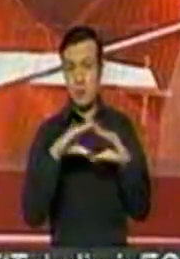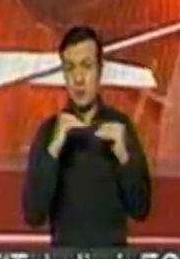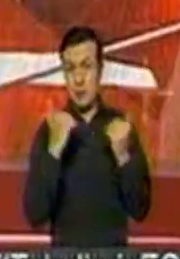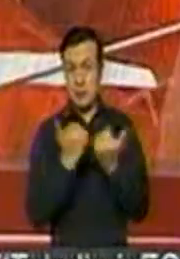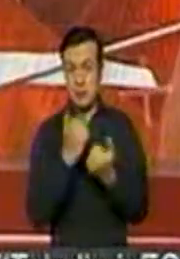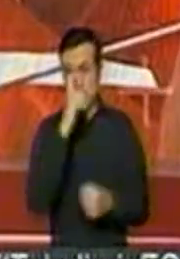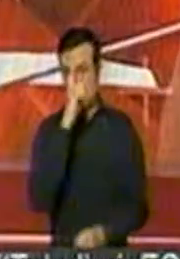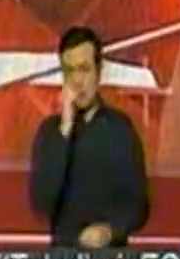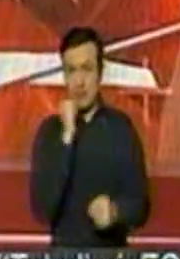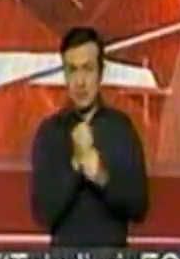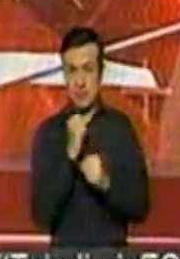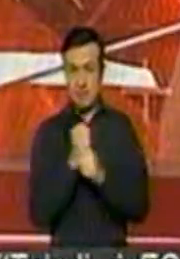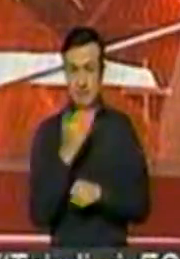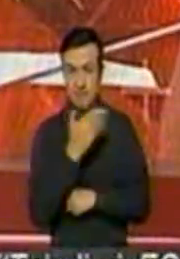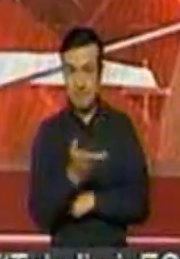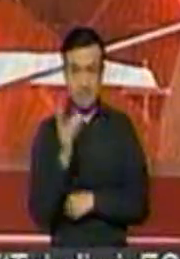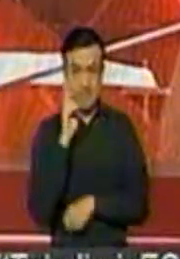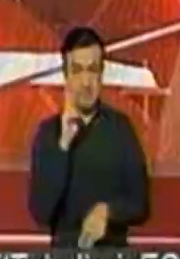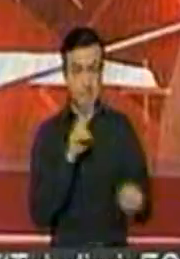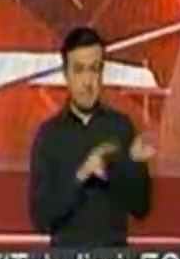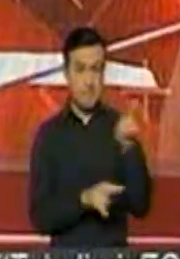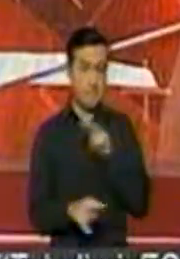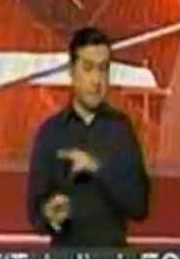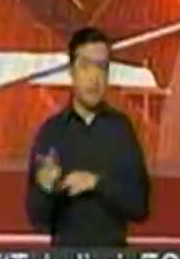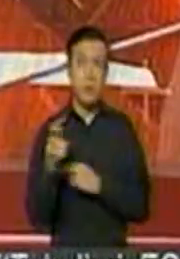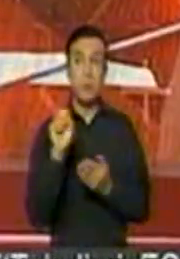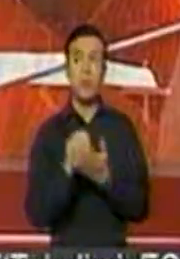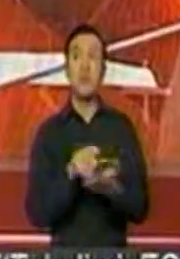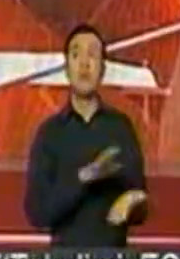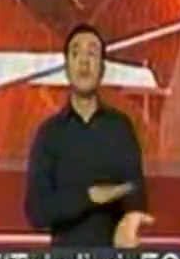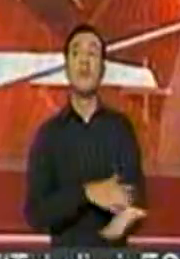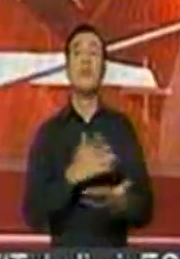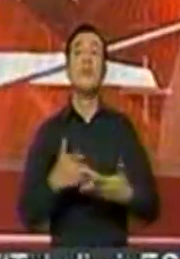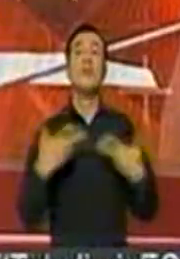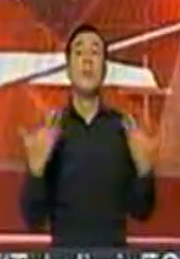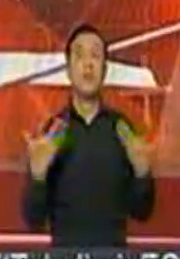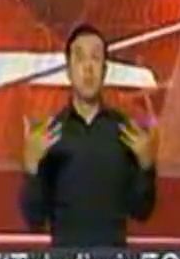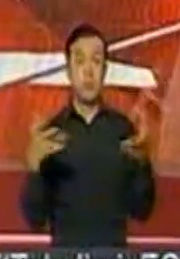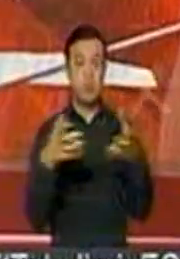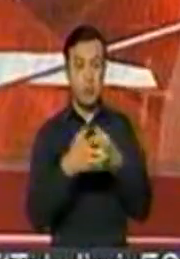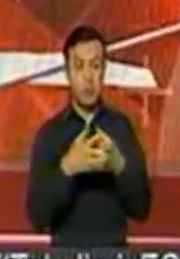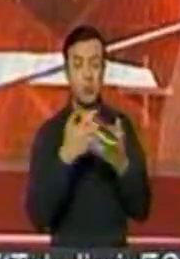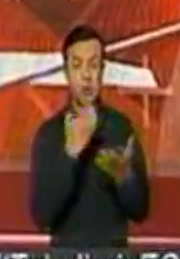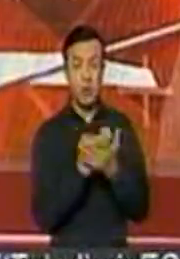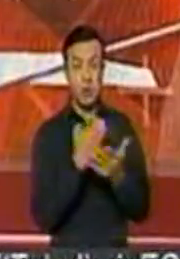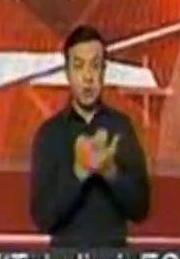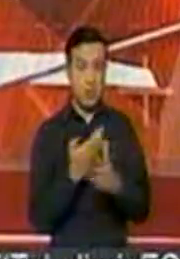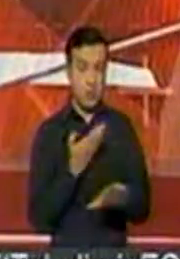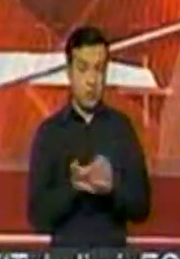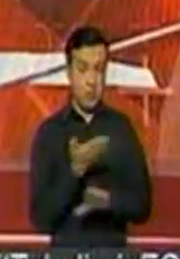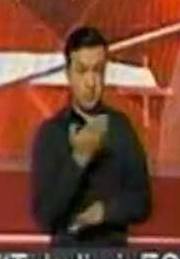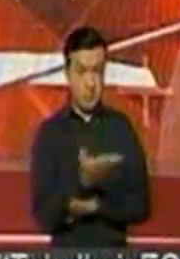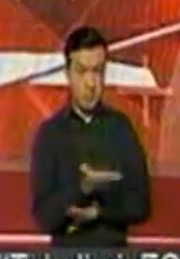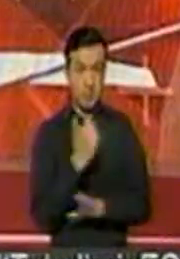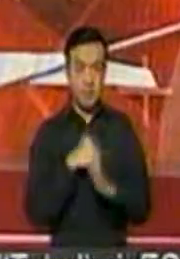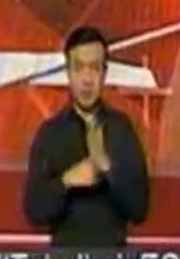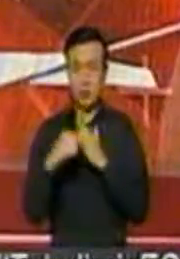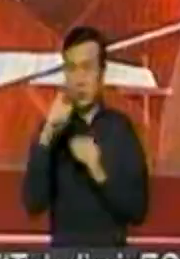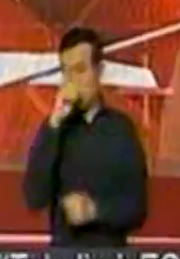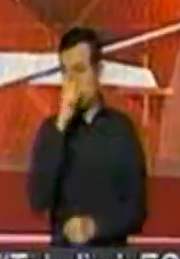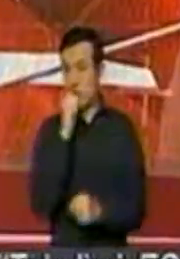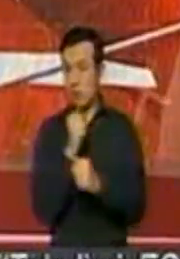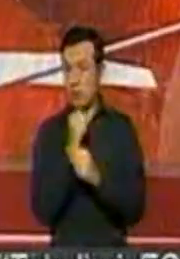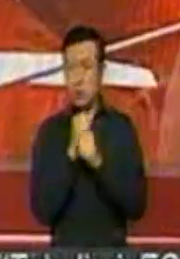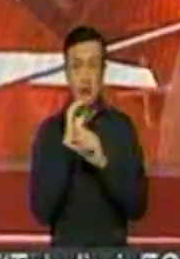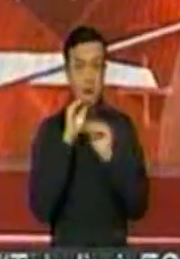de los Trabajadores, se analiza la posibilidad que el proyecto sea tratado por la Mesa de Régimen Económico, mientras el ministro de Trabajo